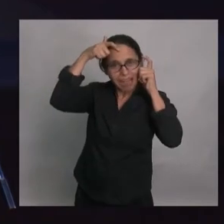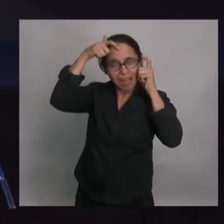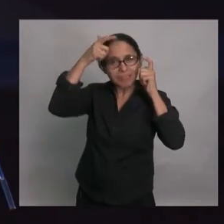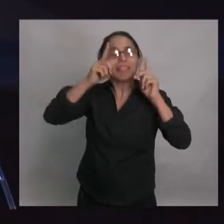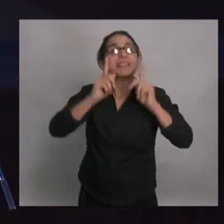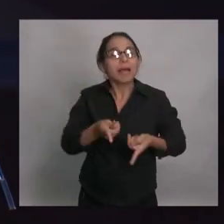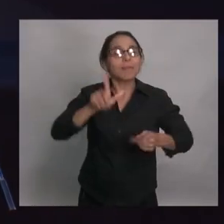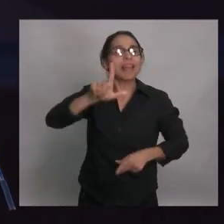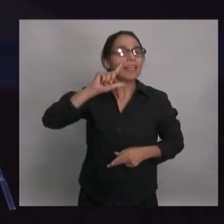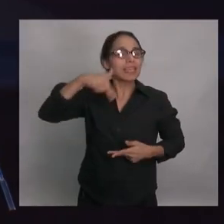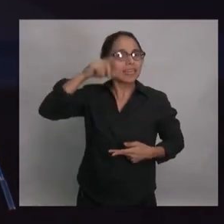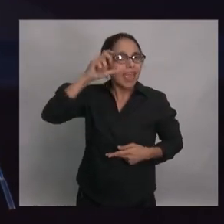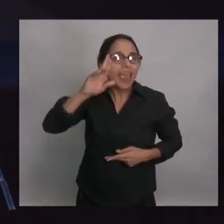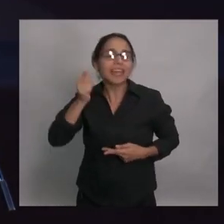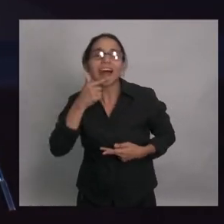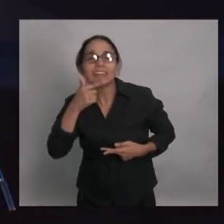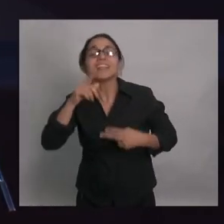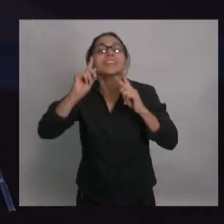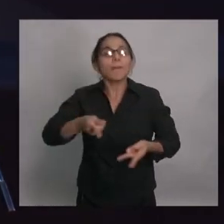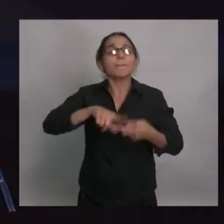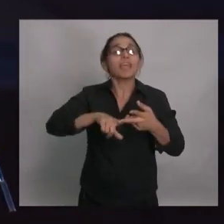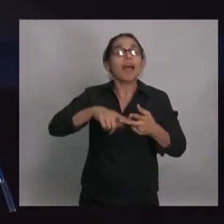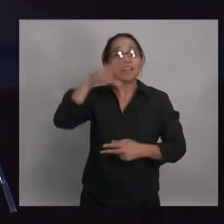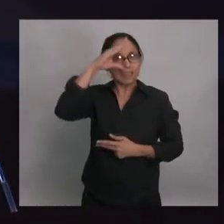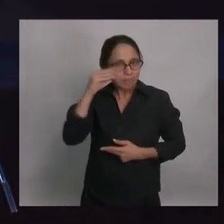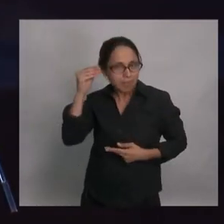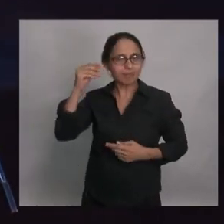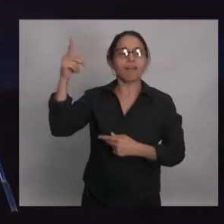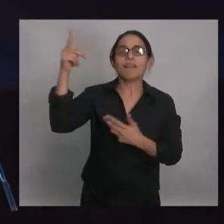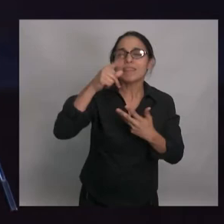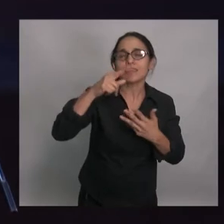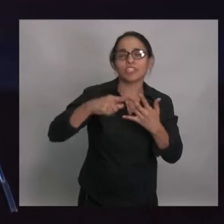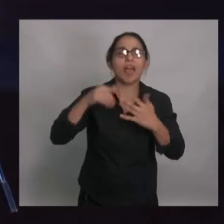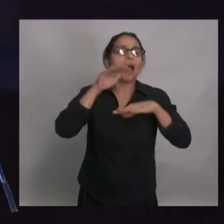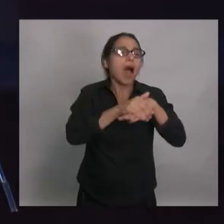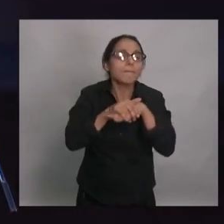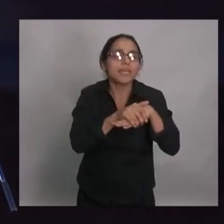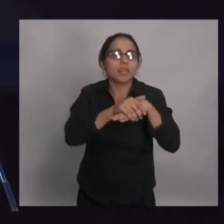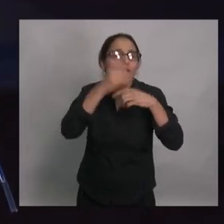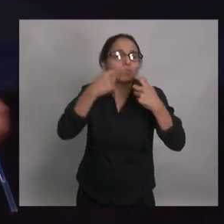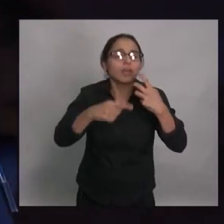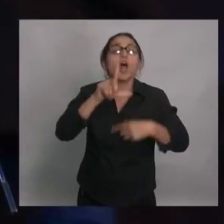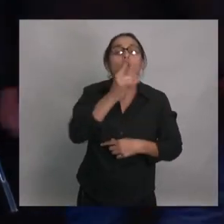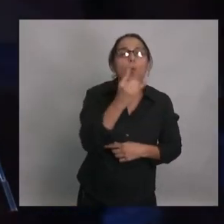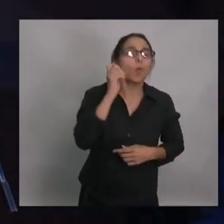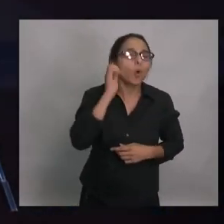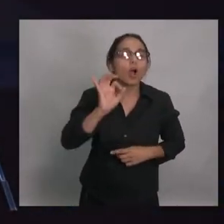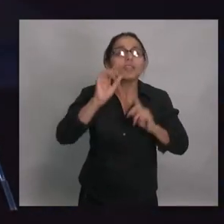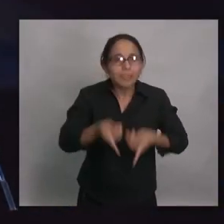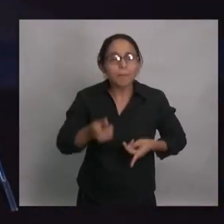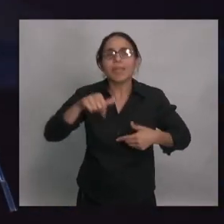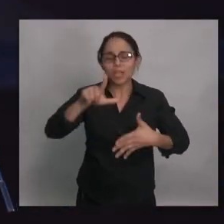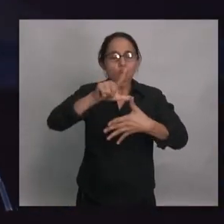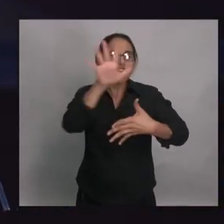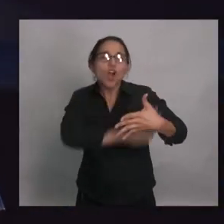de garcía linera que hemos sido amigos de néstor kirchner y de cristina fernández de kirchner que hemos sido amigos del ubu que somos amigos de este